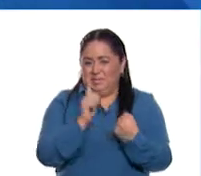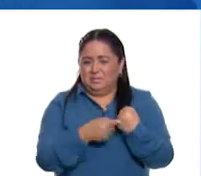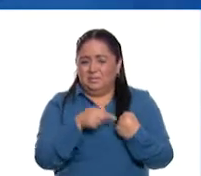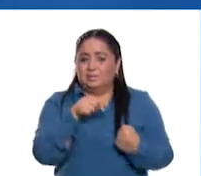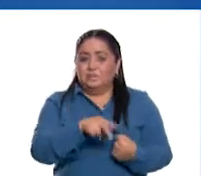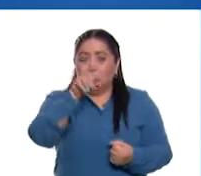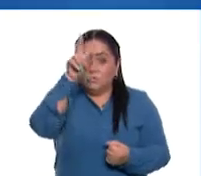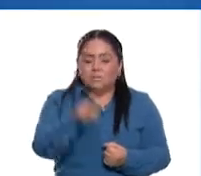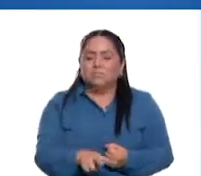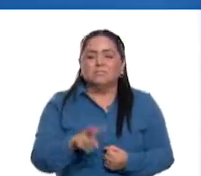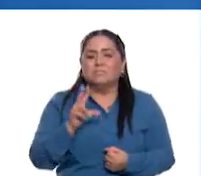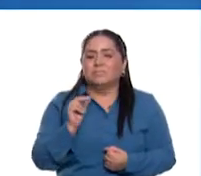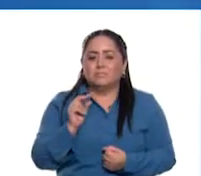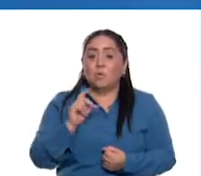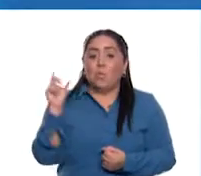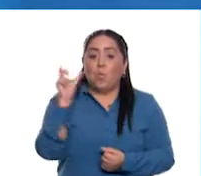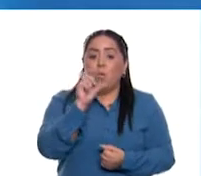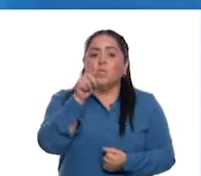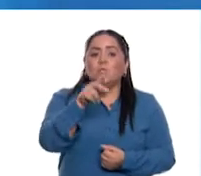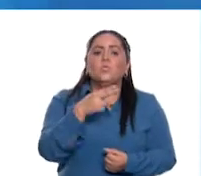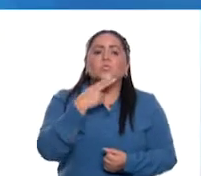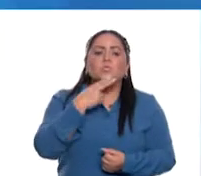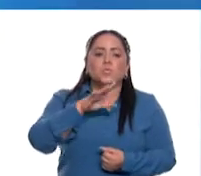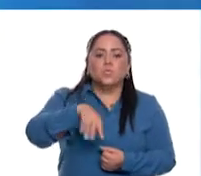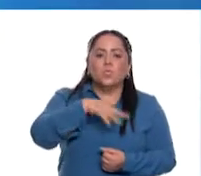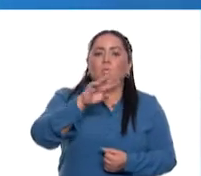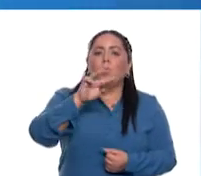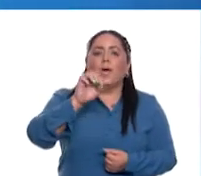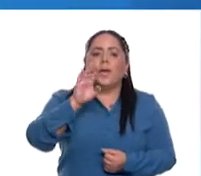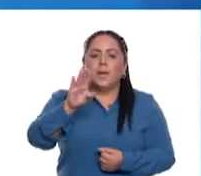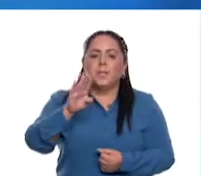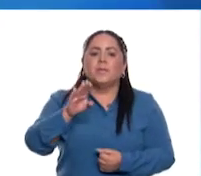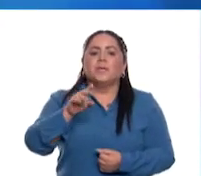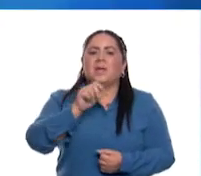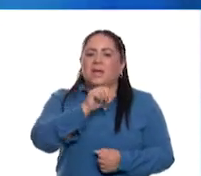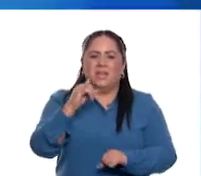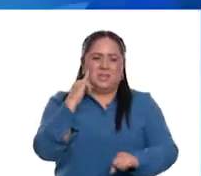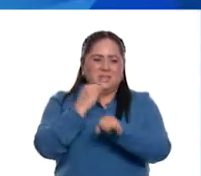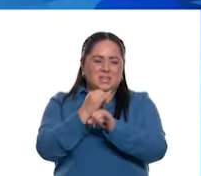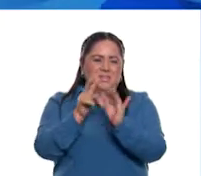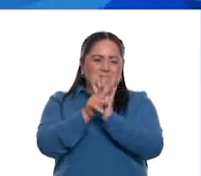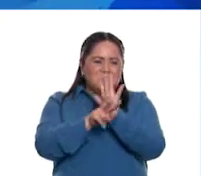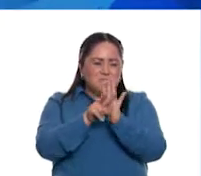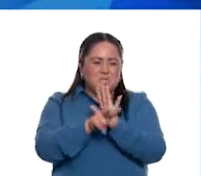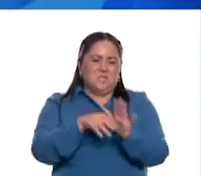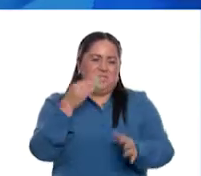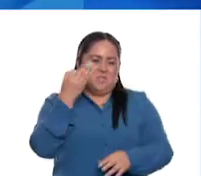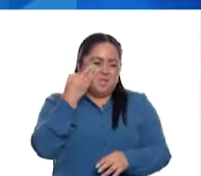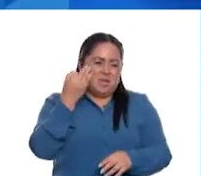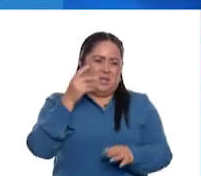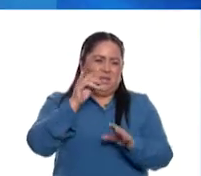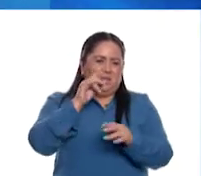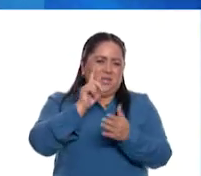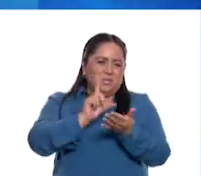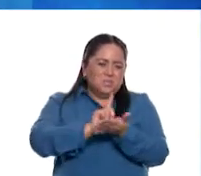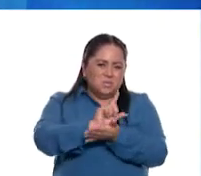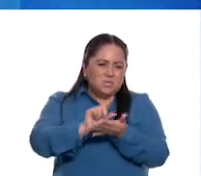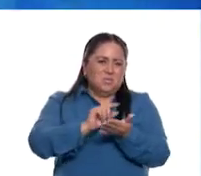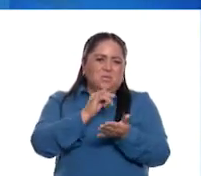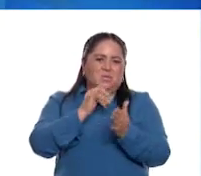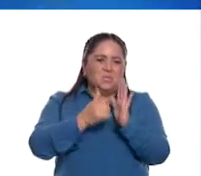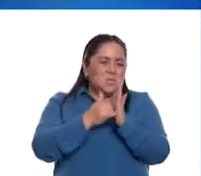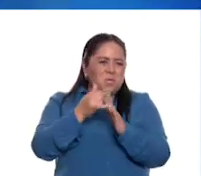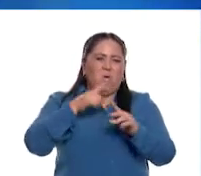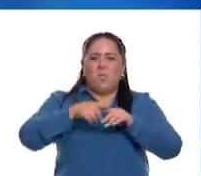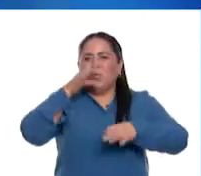estos sea verdadera. Cuando utilices buscadores web, plataformas de videos, redes sociales o cuando consultes